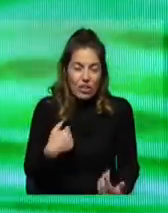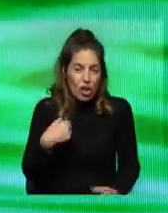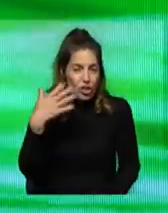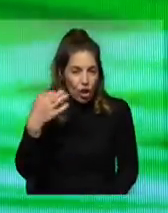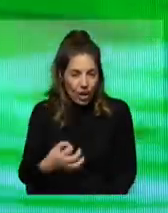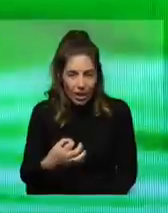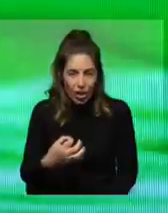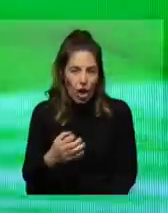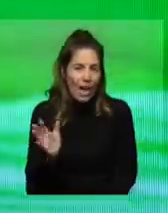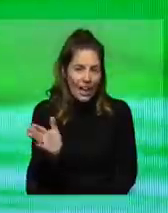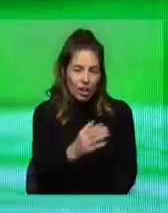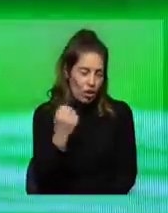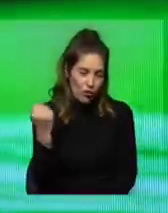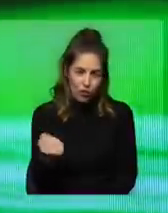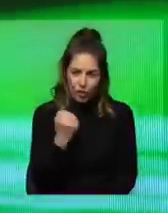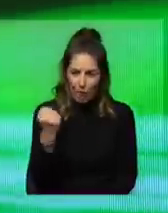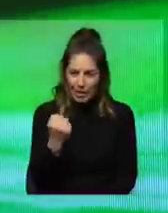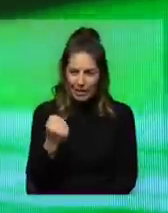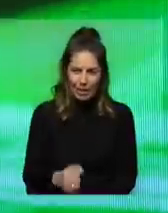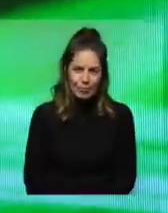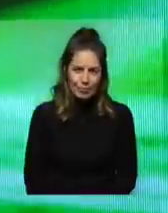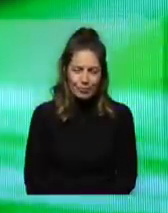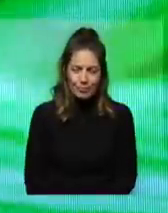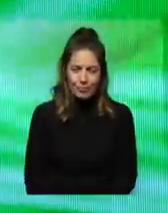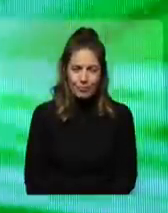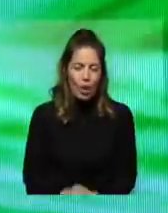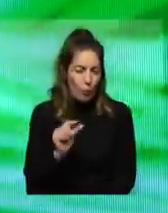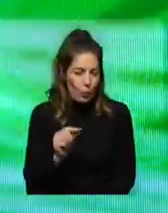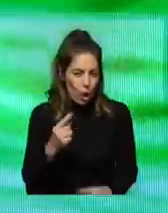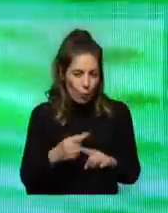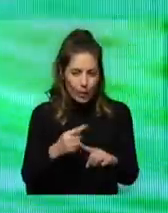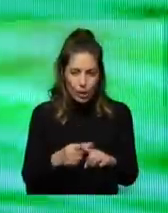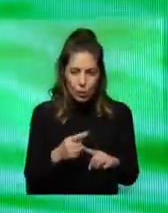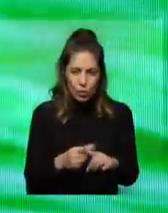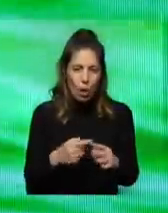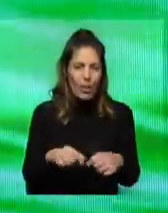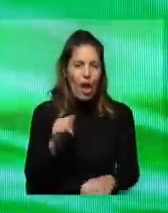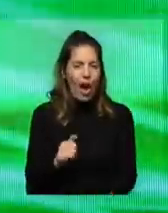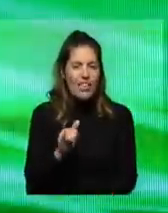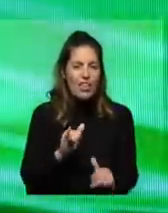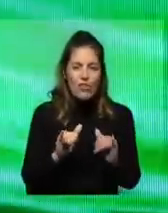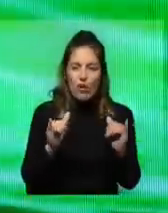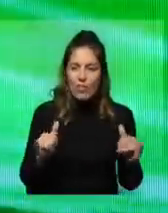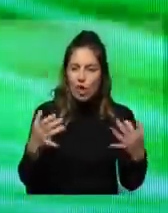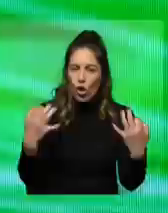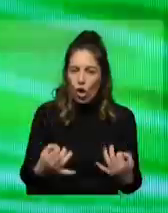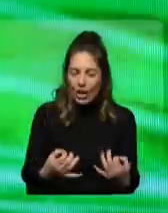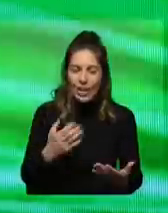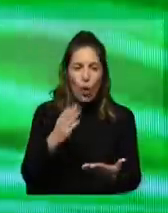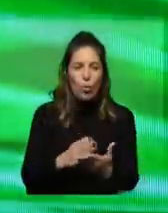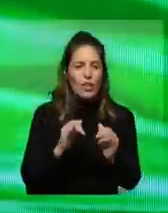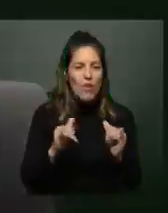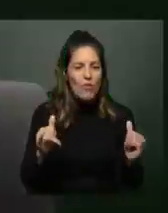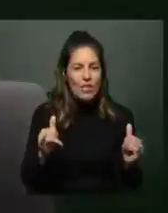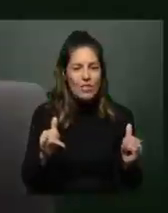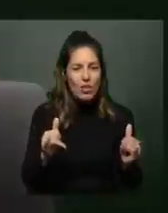creo que todo eso es fundamental tal cual tal cual nos quedan pocos minutos Viera Pero hay datos concretos o últimos datos frescos